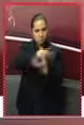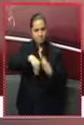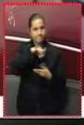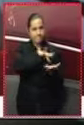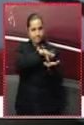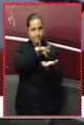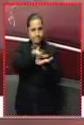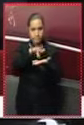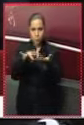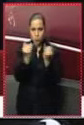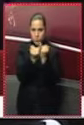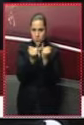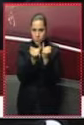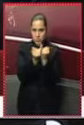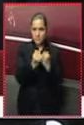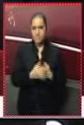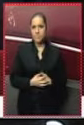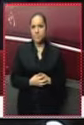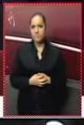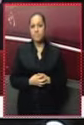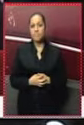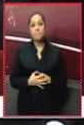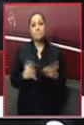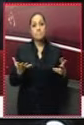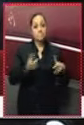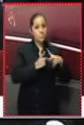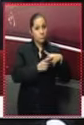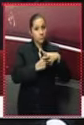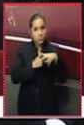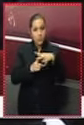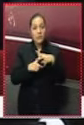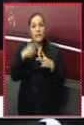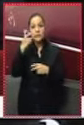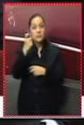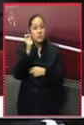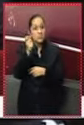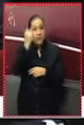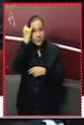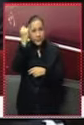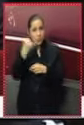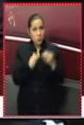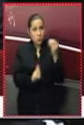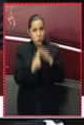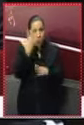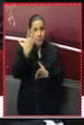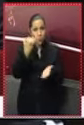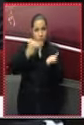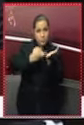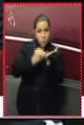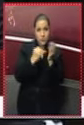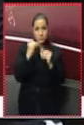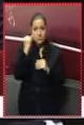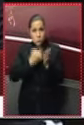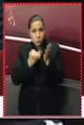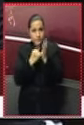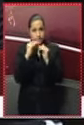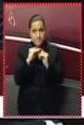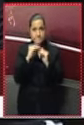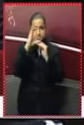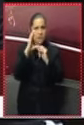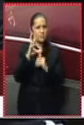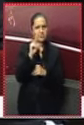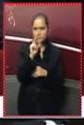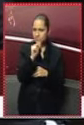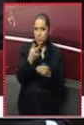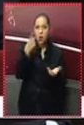directa. El reto no era no crear nuevos impuestos ni incrementarlos. El reto era revertir la toxicidad